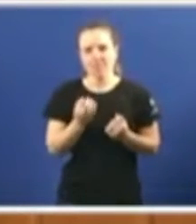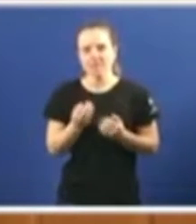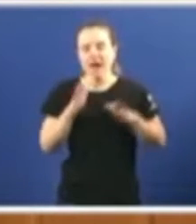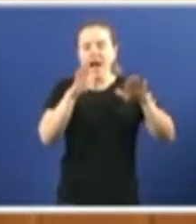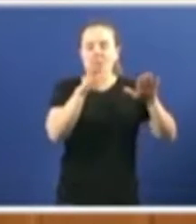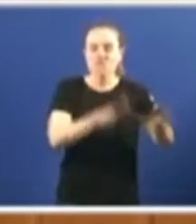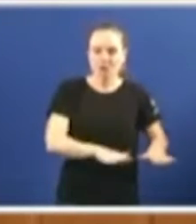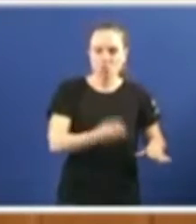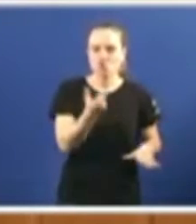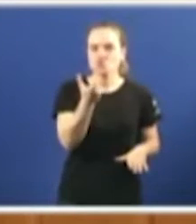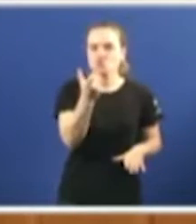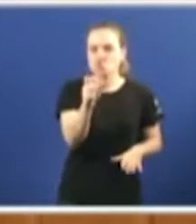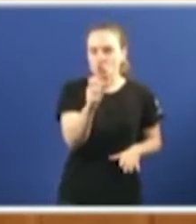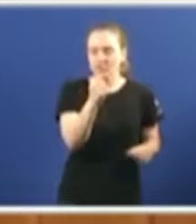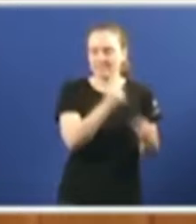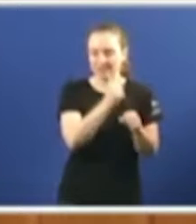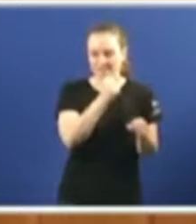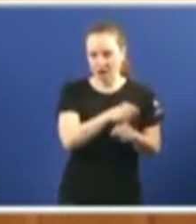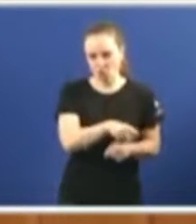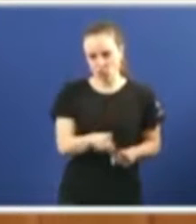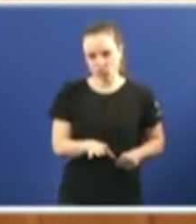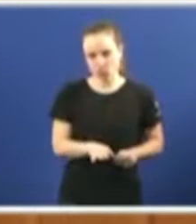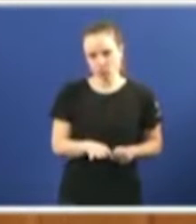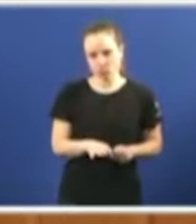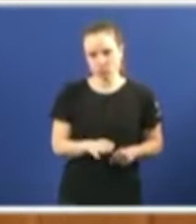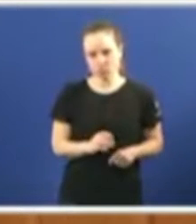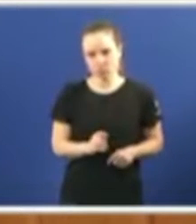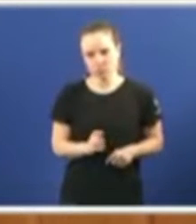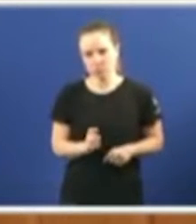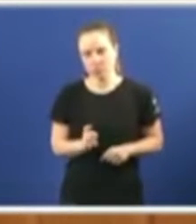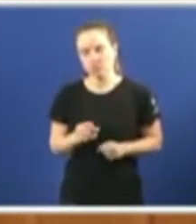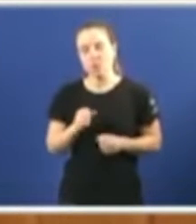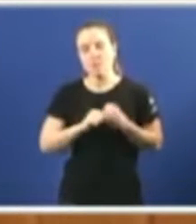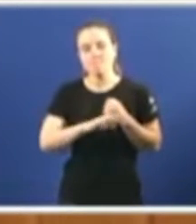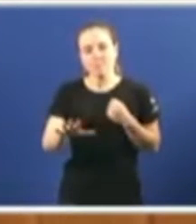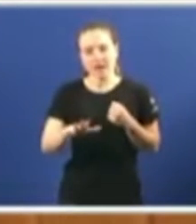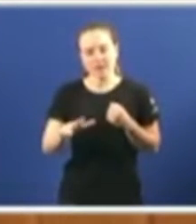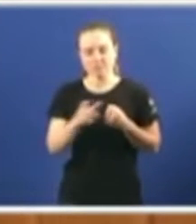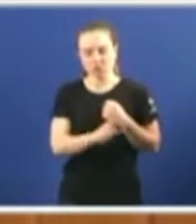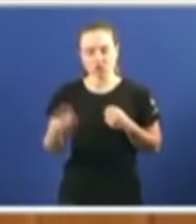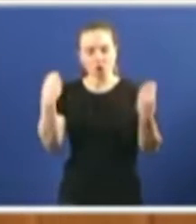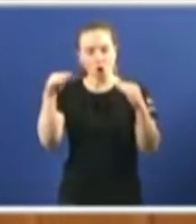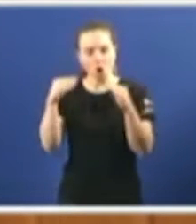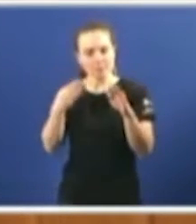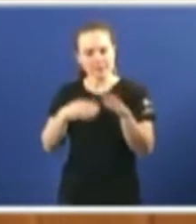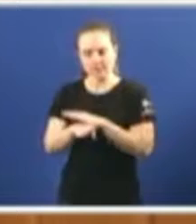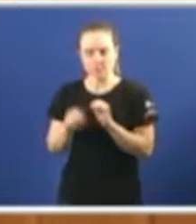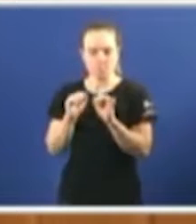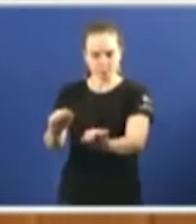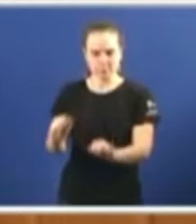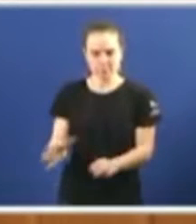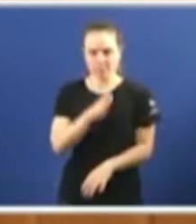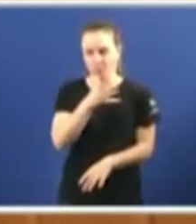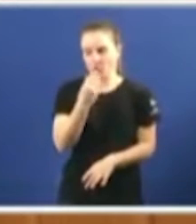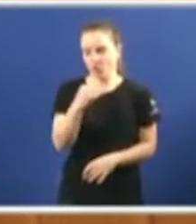empregos produza por tonelada descargada. Impide o acceso ao mar a novas xeracións que estaría obrigadas a comprar